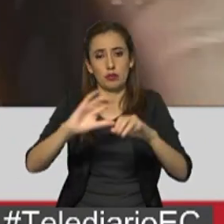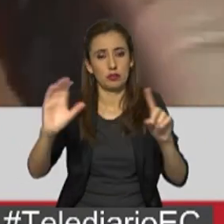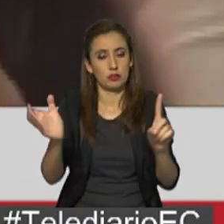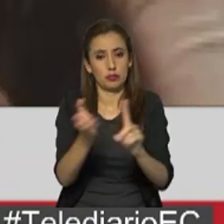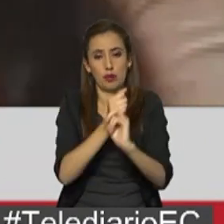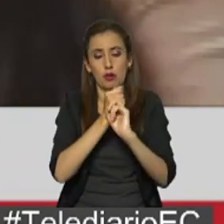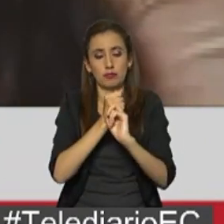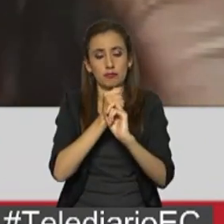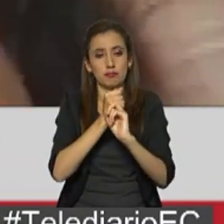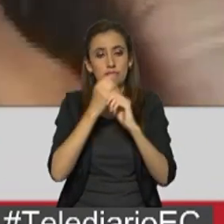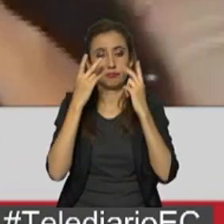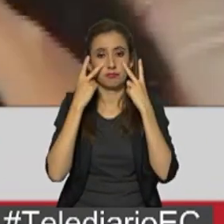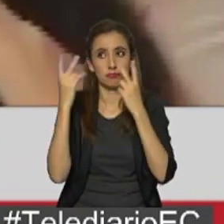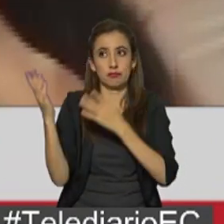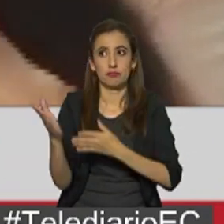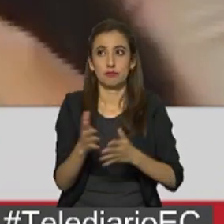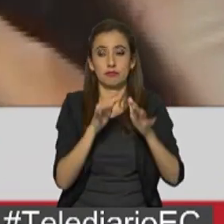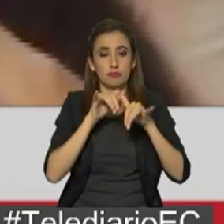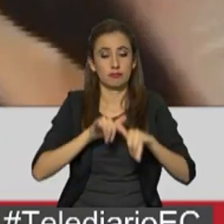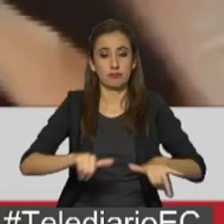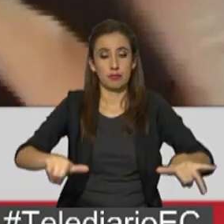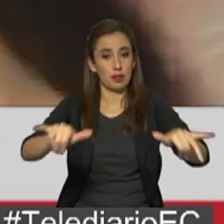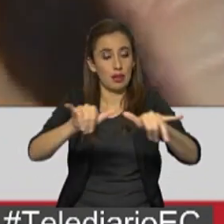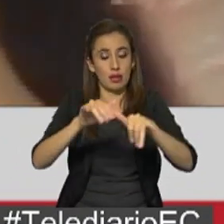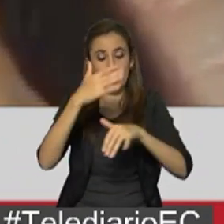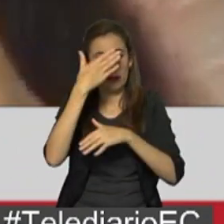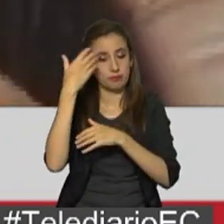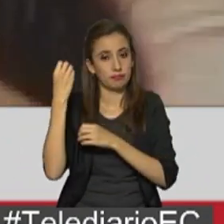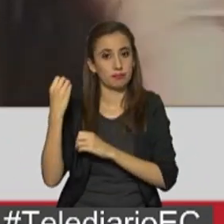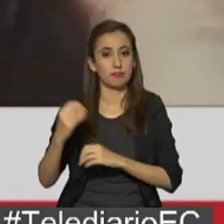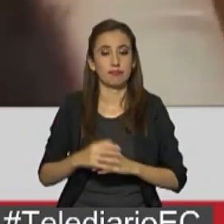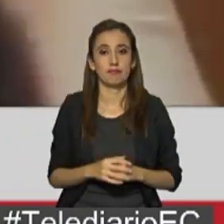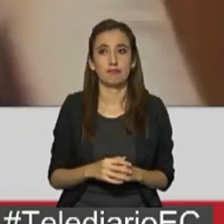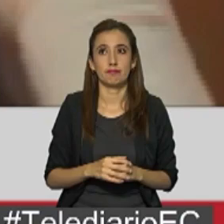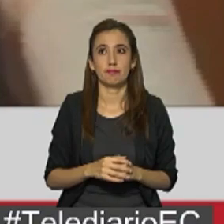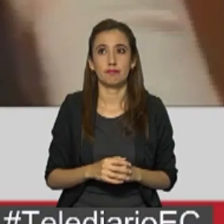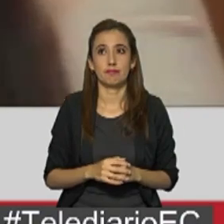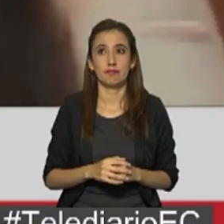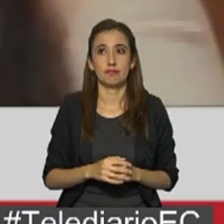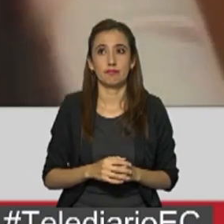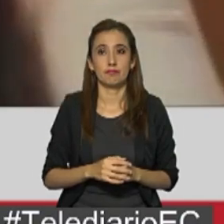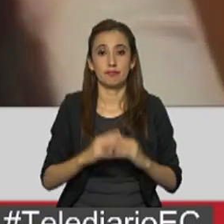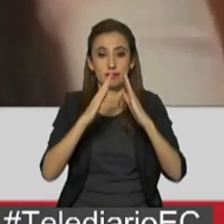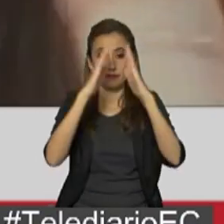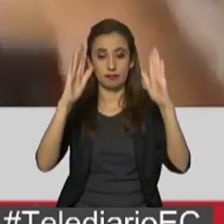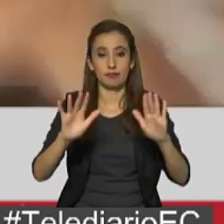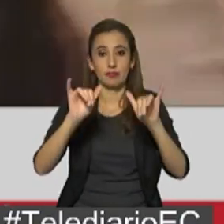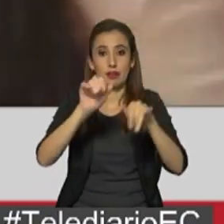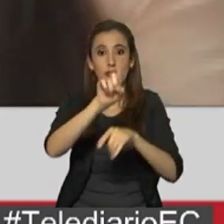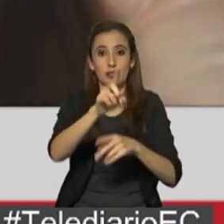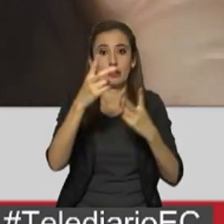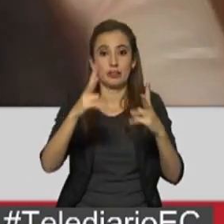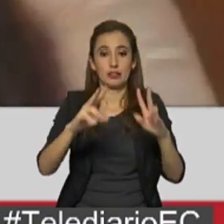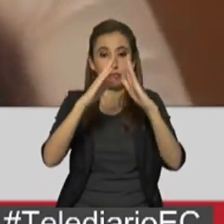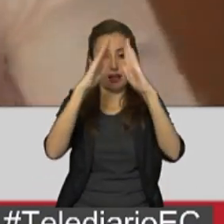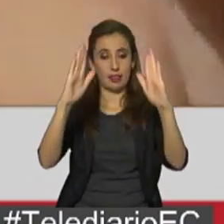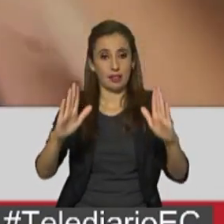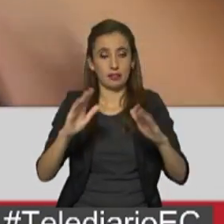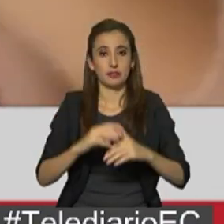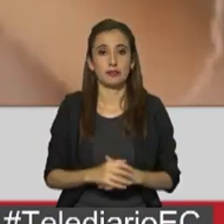nunca hay que perder la que esto pasará muy pronto así que si nos quedamos en casa tú también queda